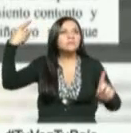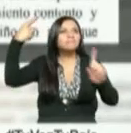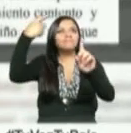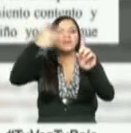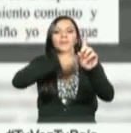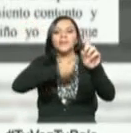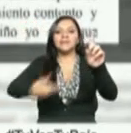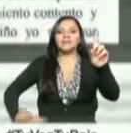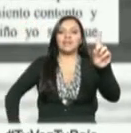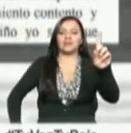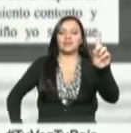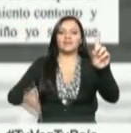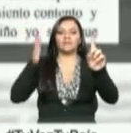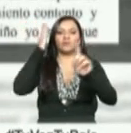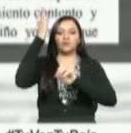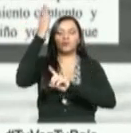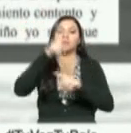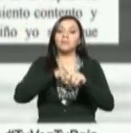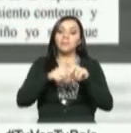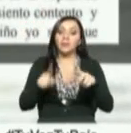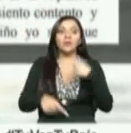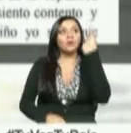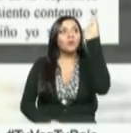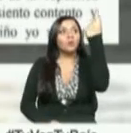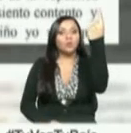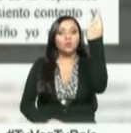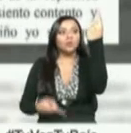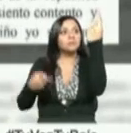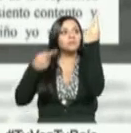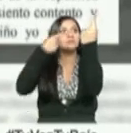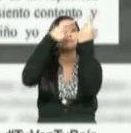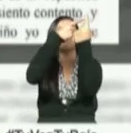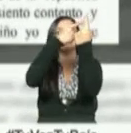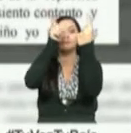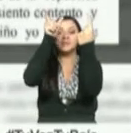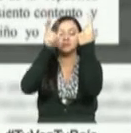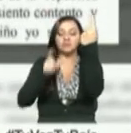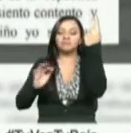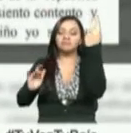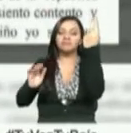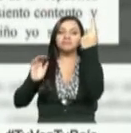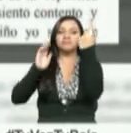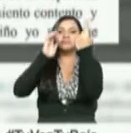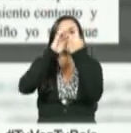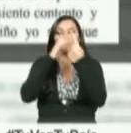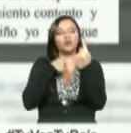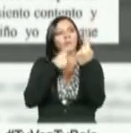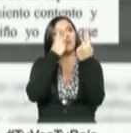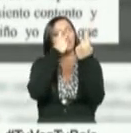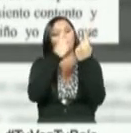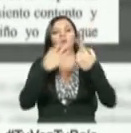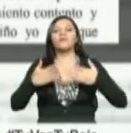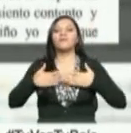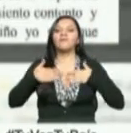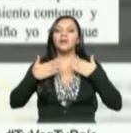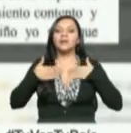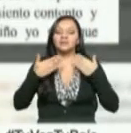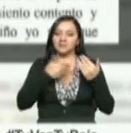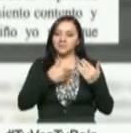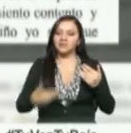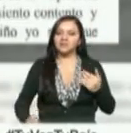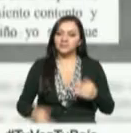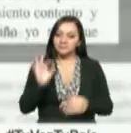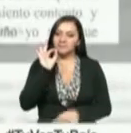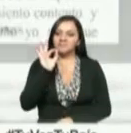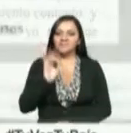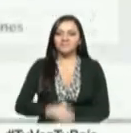de la República. Pero como una sola persona tiene que llegar a tan digno puesto, me siento contento de que al fin llegó la persona indicada.